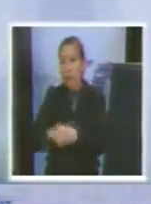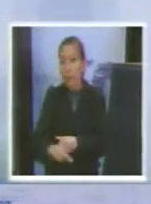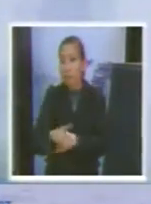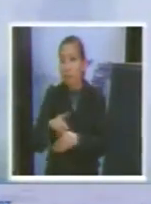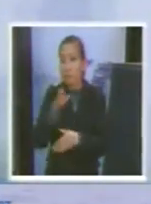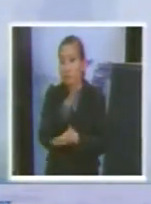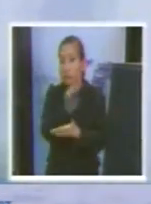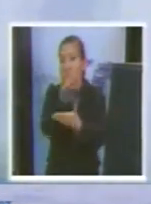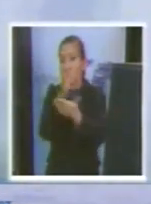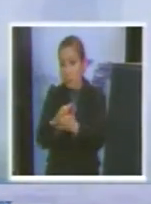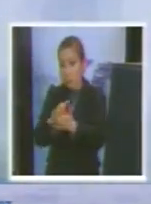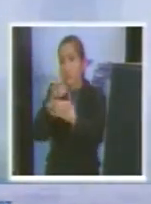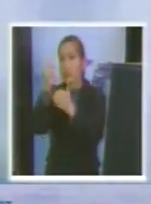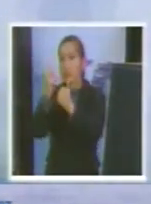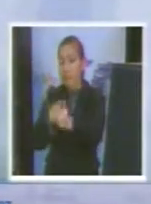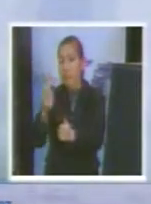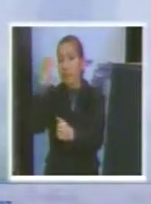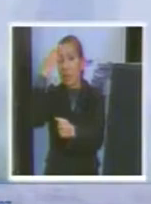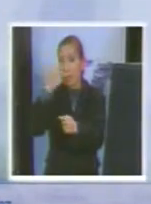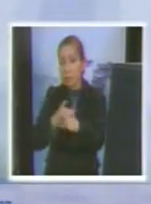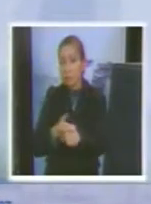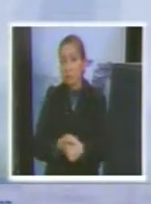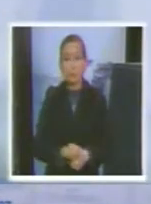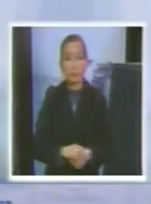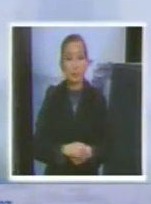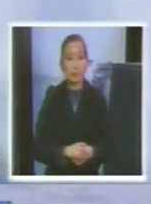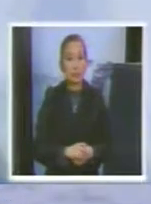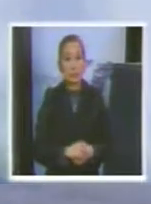mexicanos que se encuentran en el extranjero.